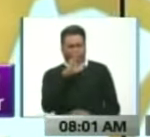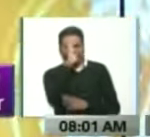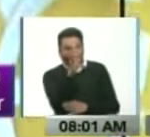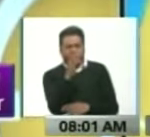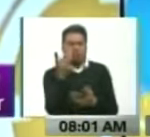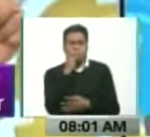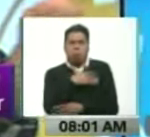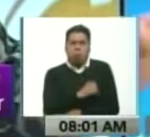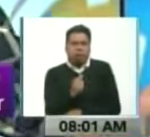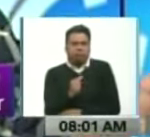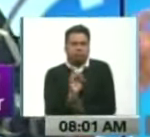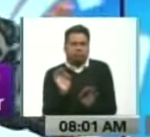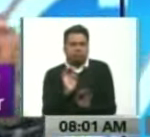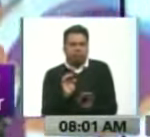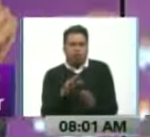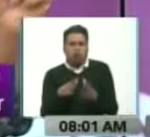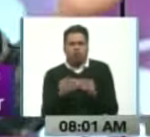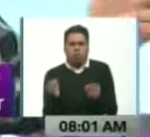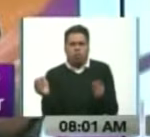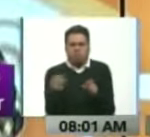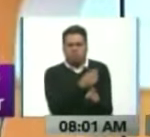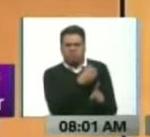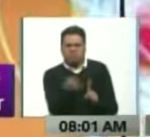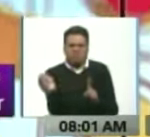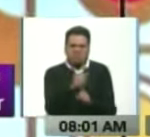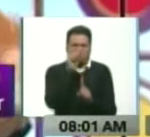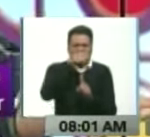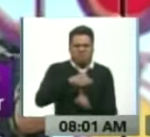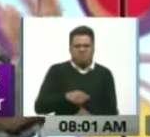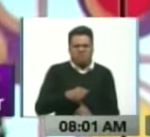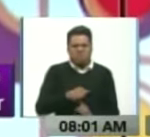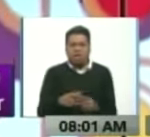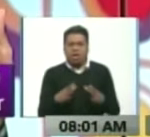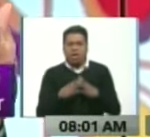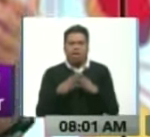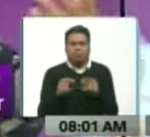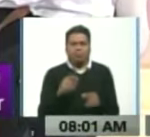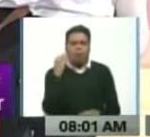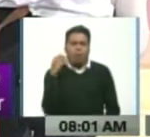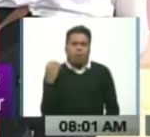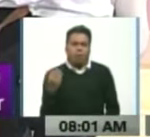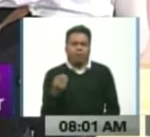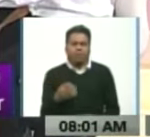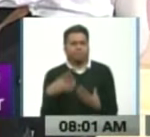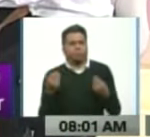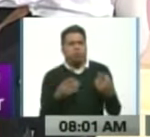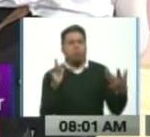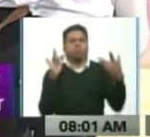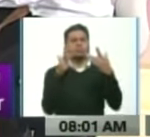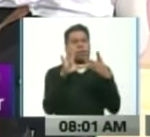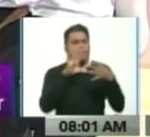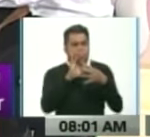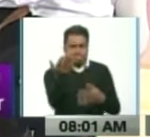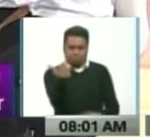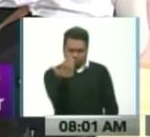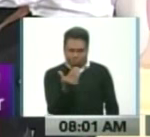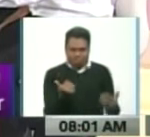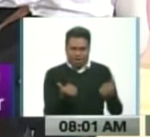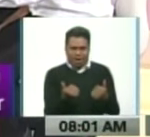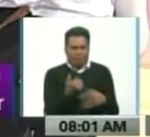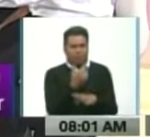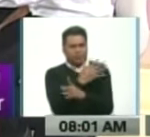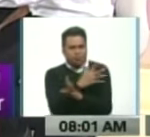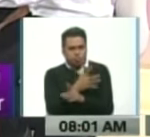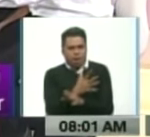más van a la violencia, a la transculturización de nuestra juventud? ¿Cómo vincularlos y llamarlos y decir, bueno, ven a jugar Super Bolívar y apréndete la